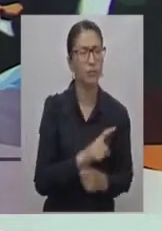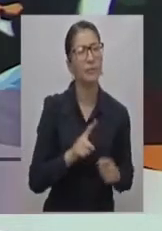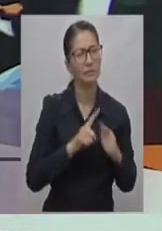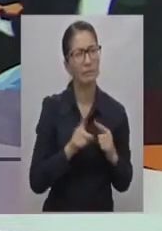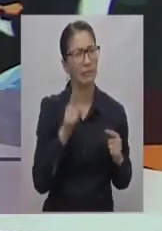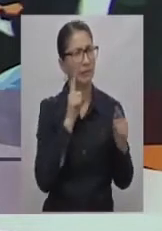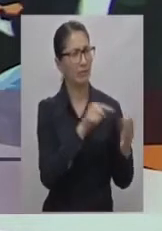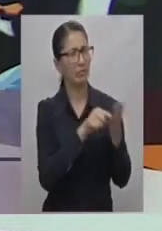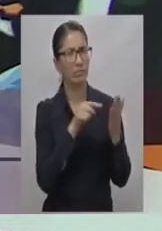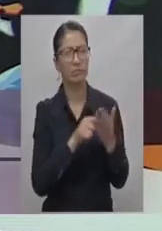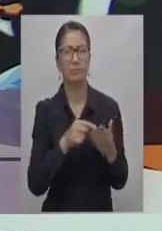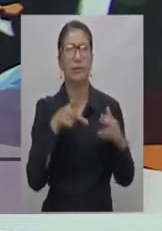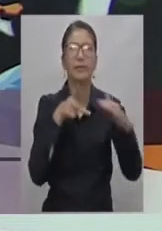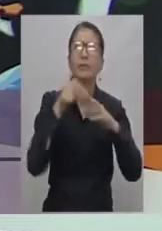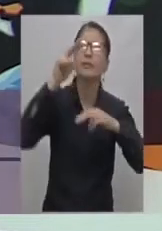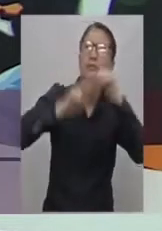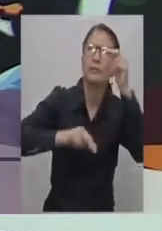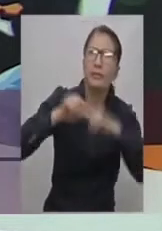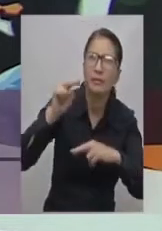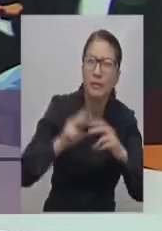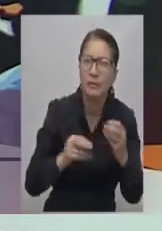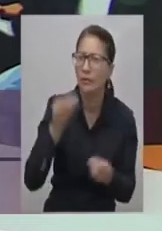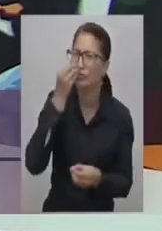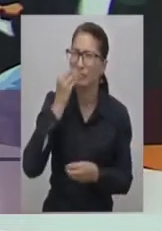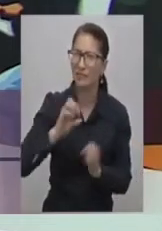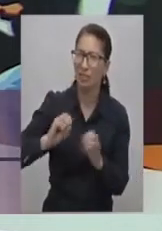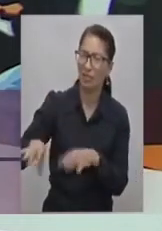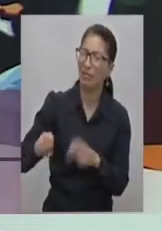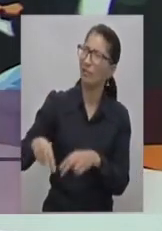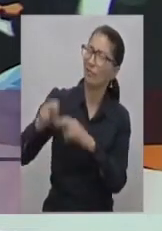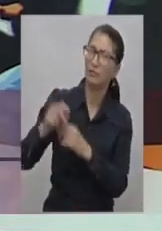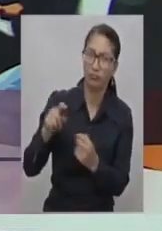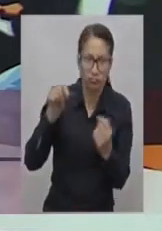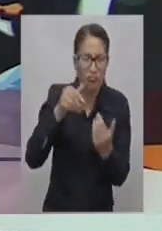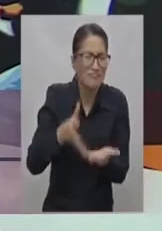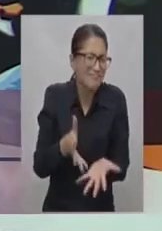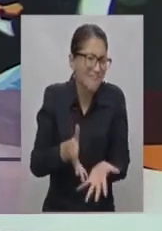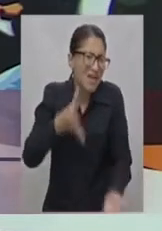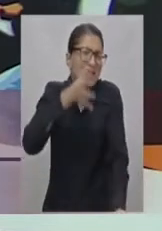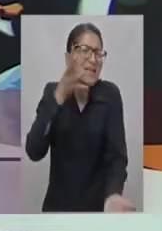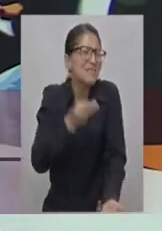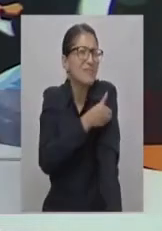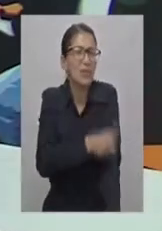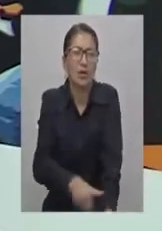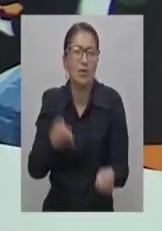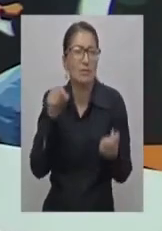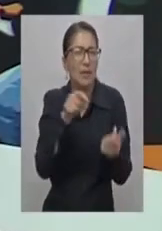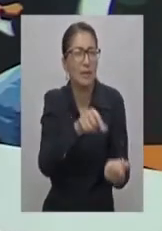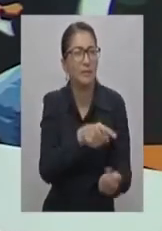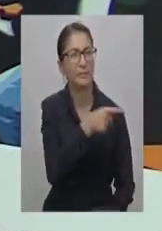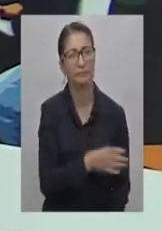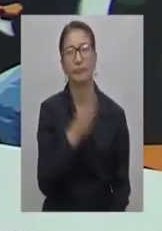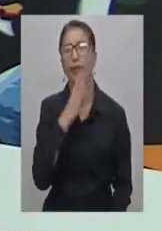presenta un alto número de proyectos inservibles o inconclusos en los que se han invertido miles de millones de